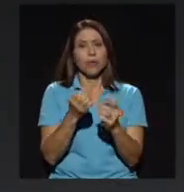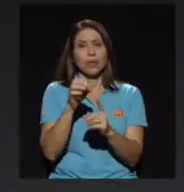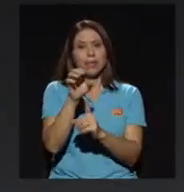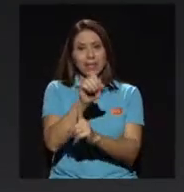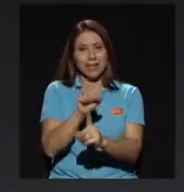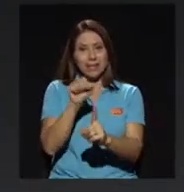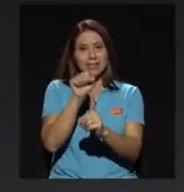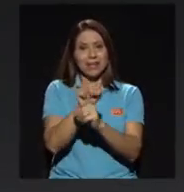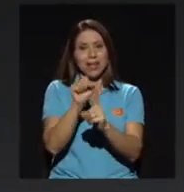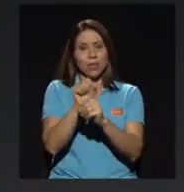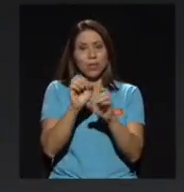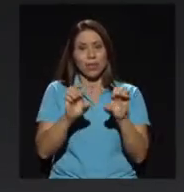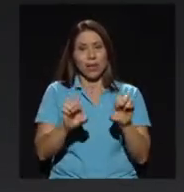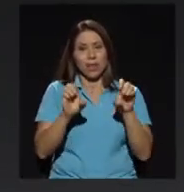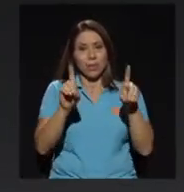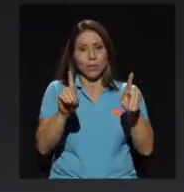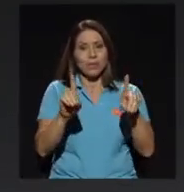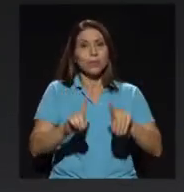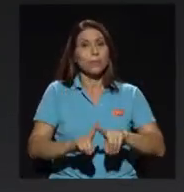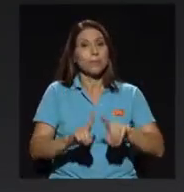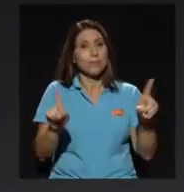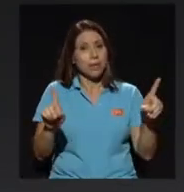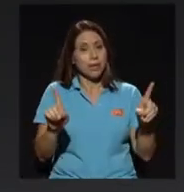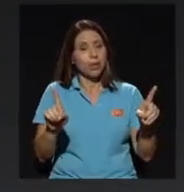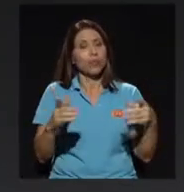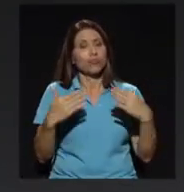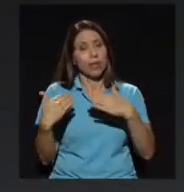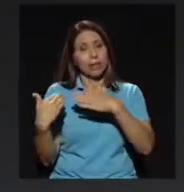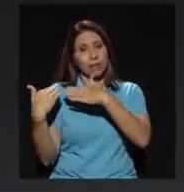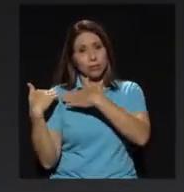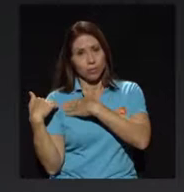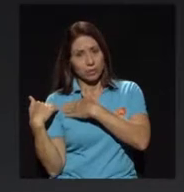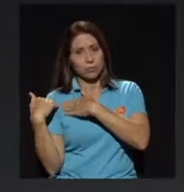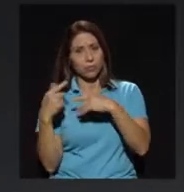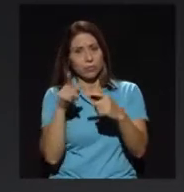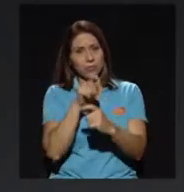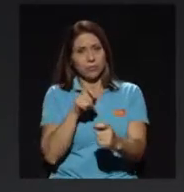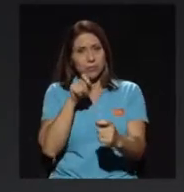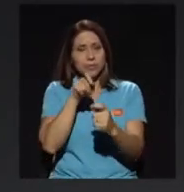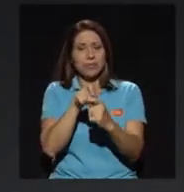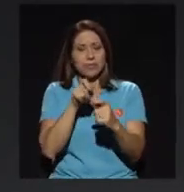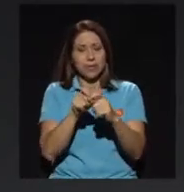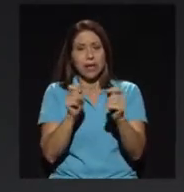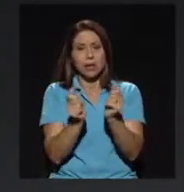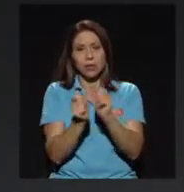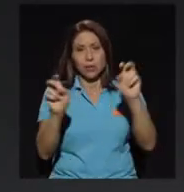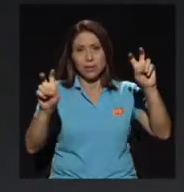educación, pero ha tenido responsabilidad específica en el tema